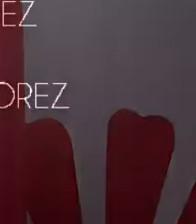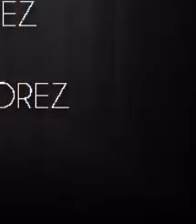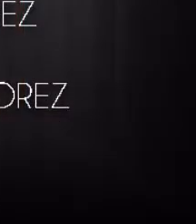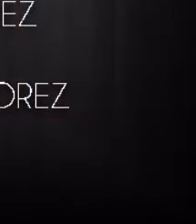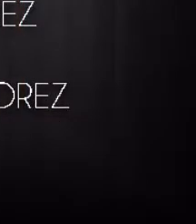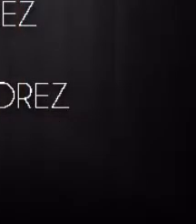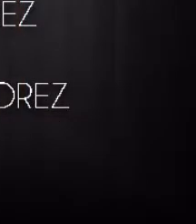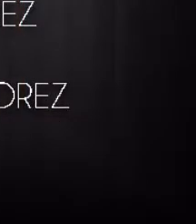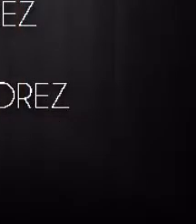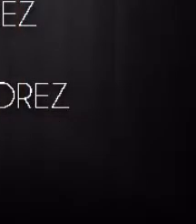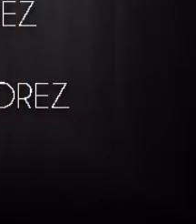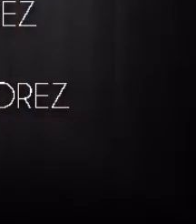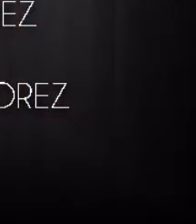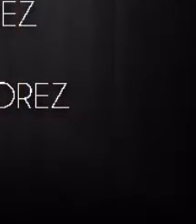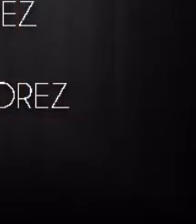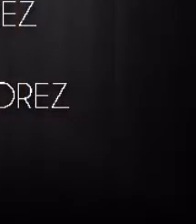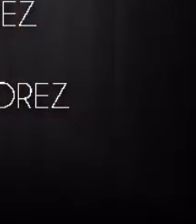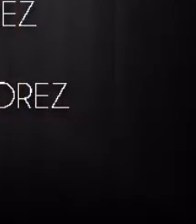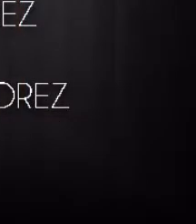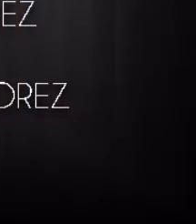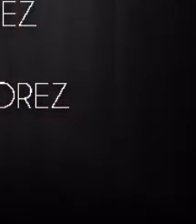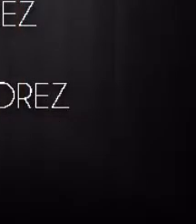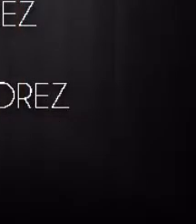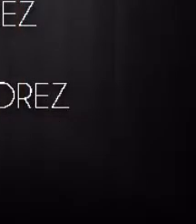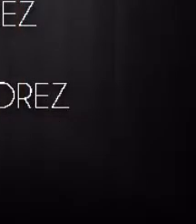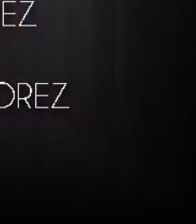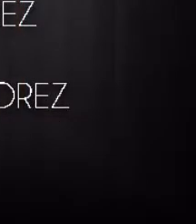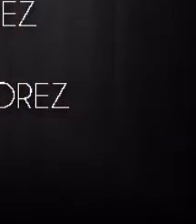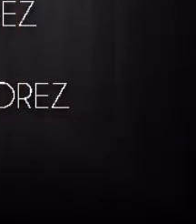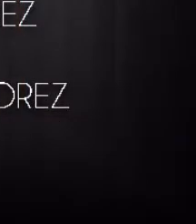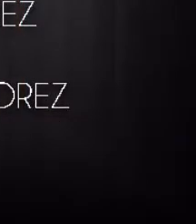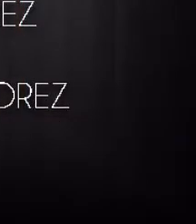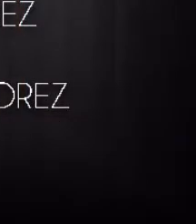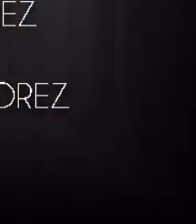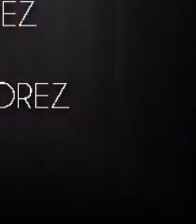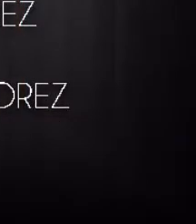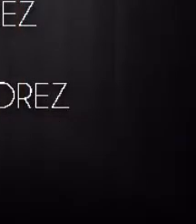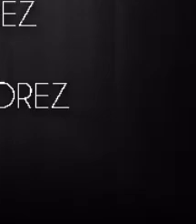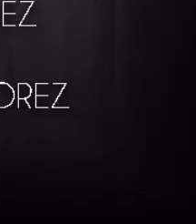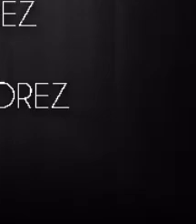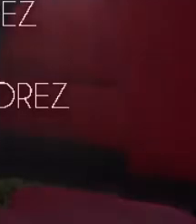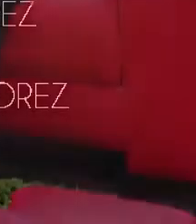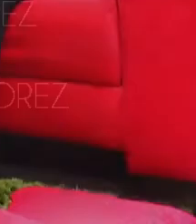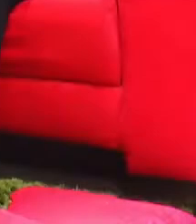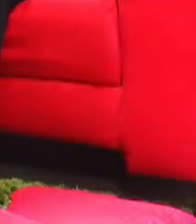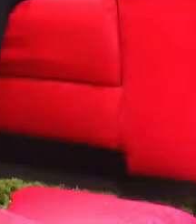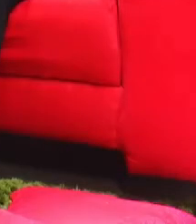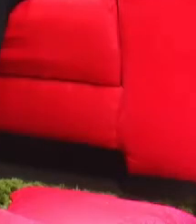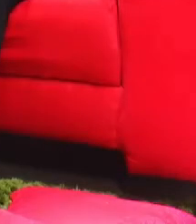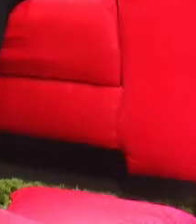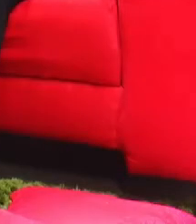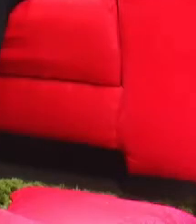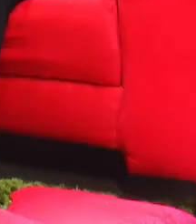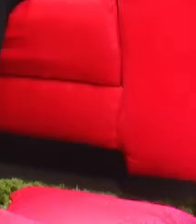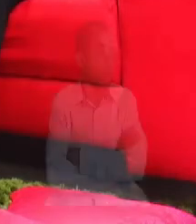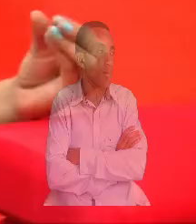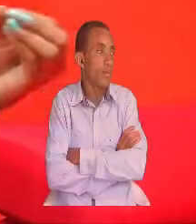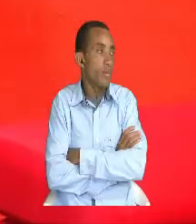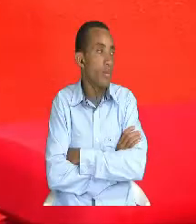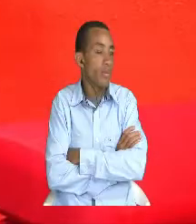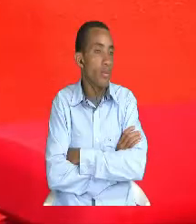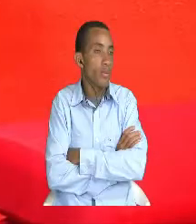Continuamos aquí en casa con Diego Saavedra, atleta y profesor de atletismo en nuestra ciudad. Claro que sí, yo quiero que tú me comentes qué